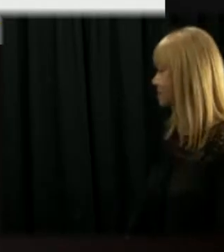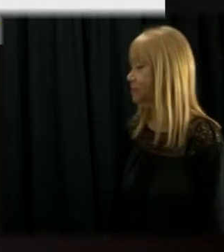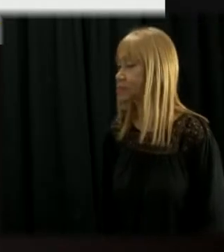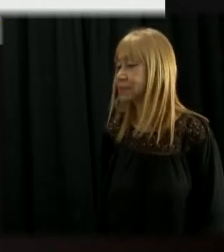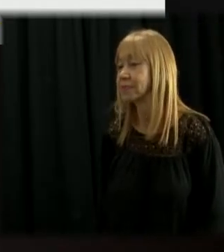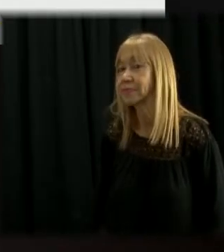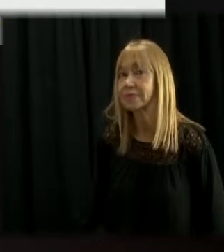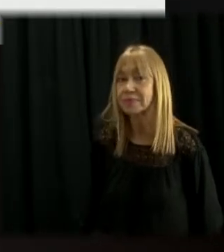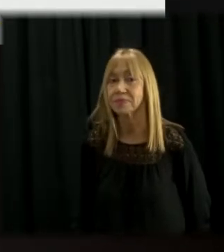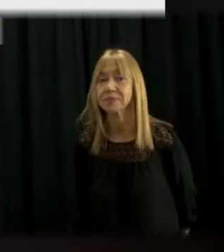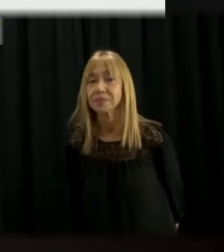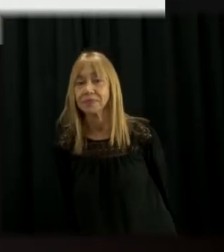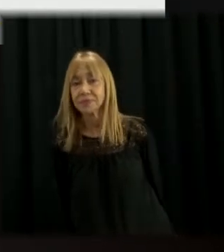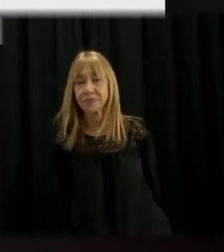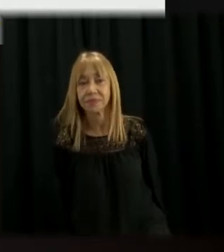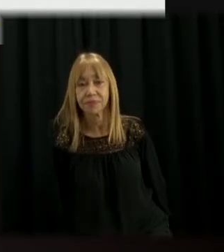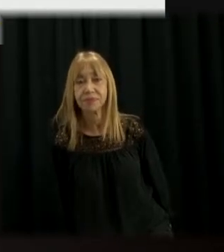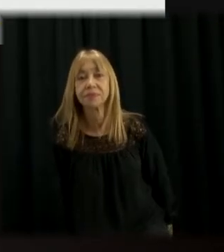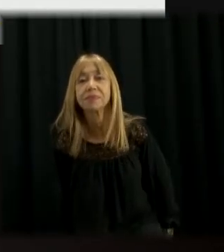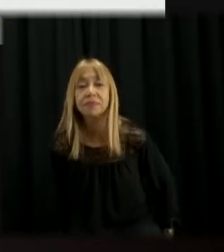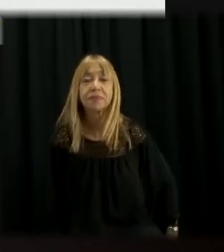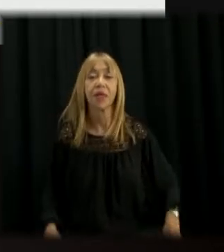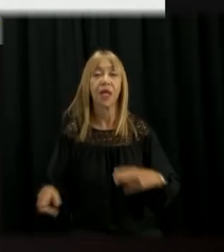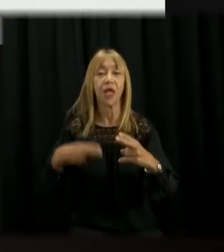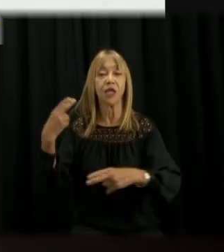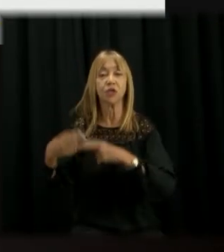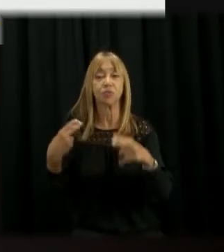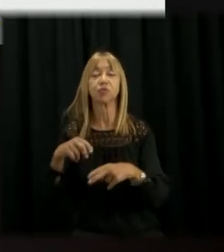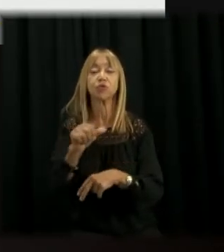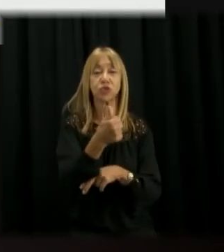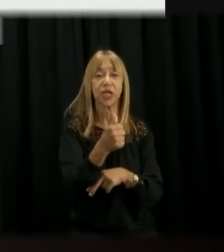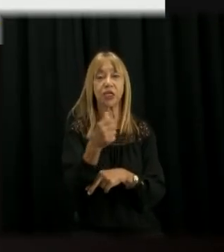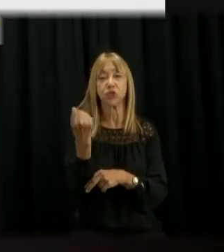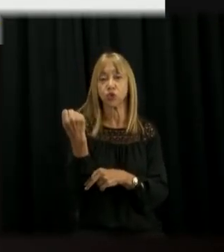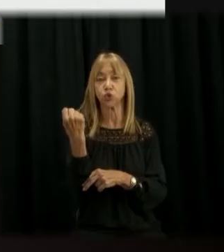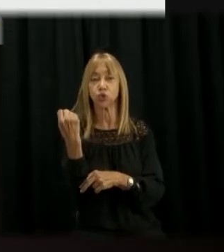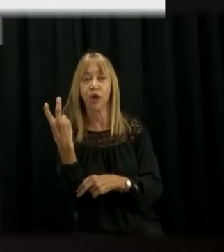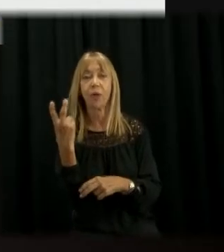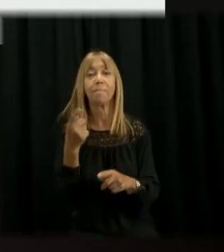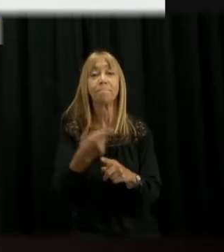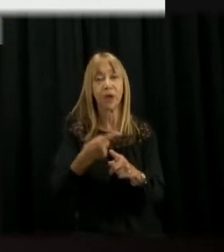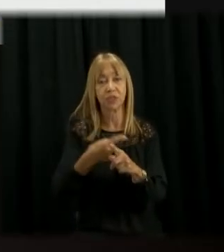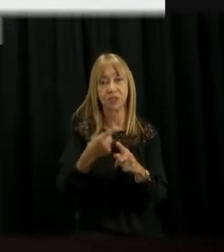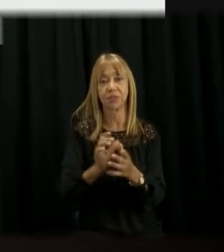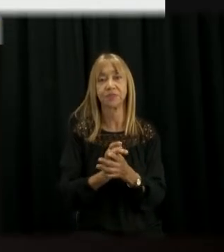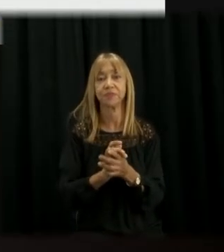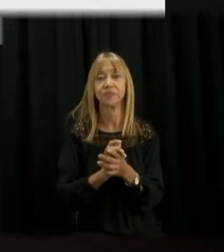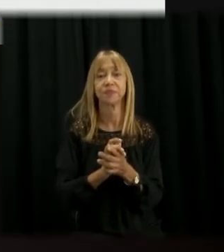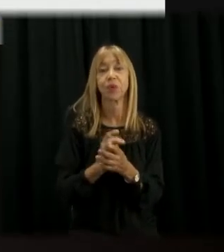históricamente el ELA ha tenido estados financieros de 10 a 20 meses.